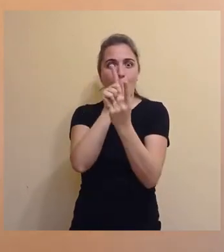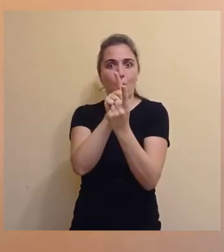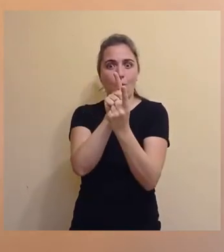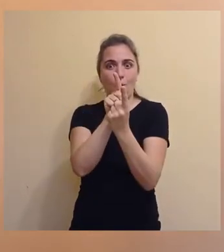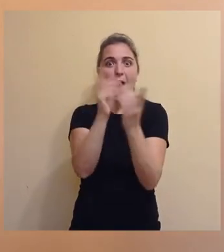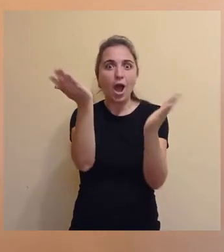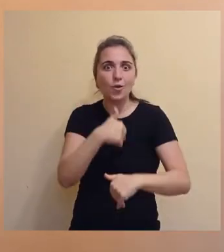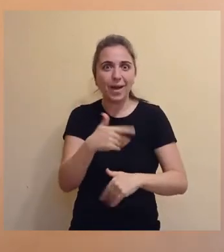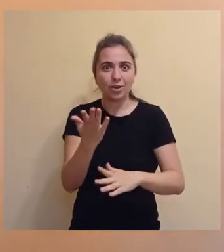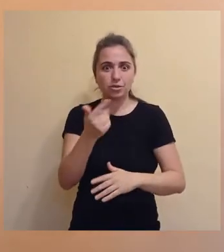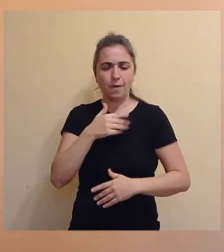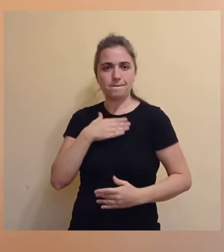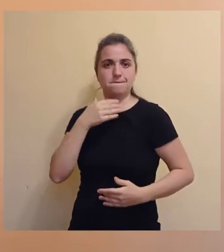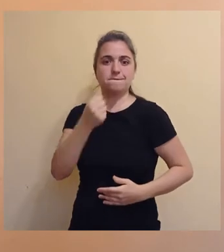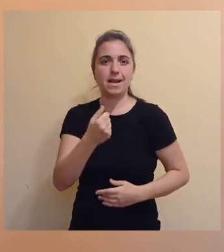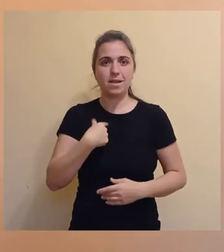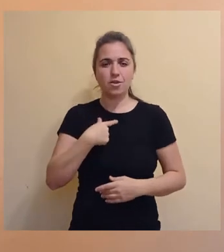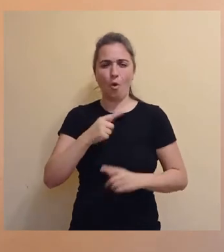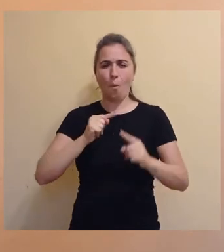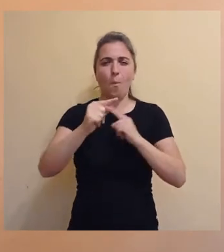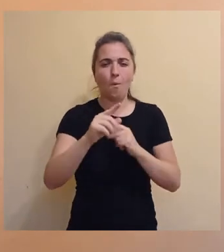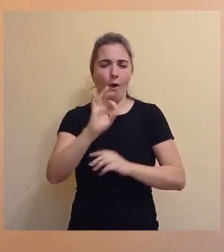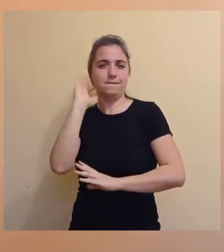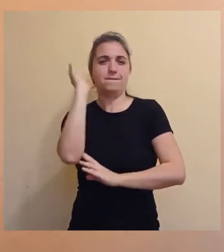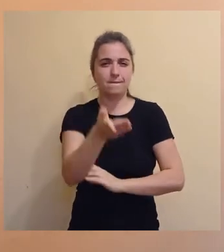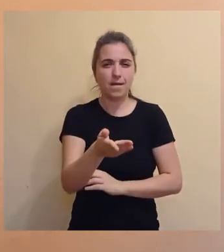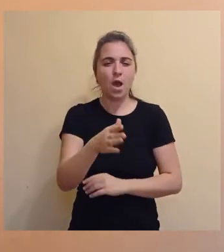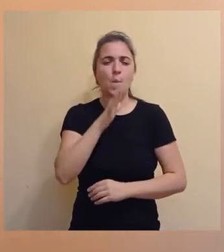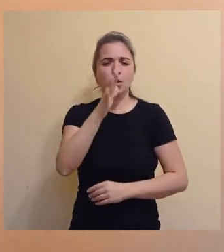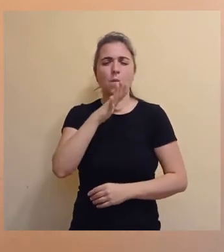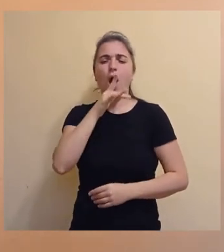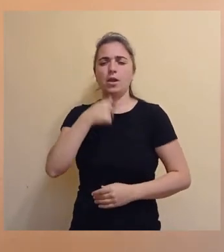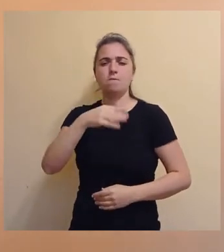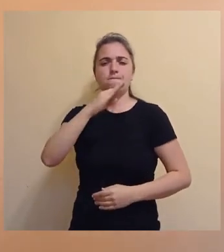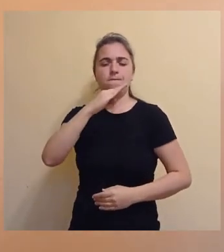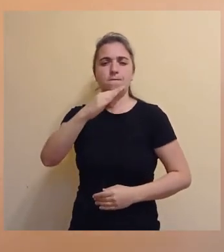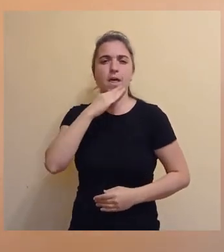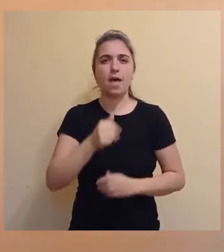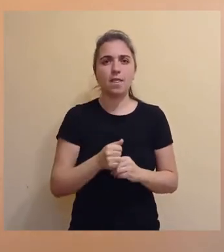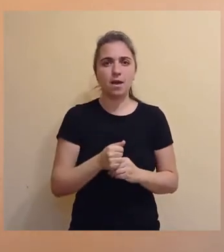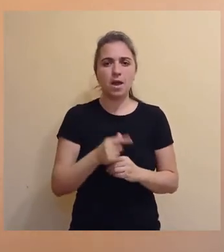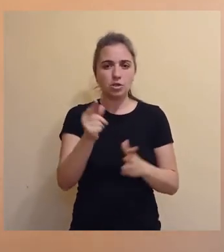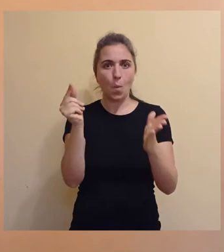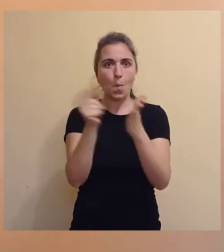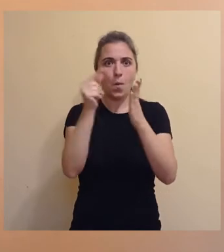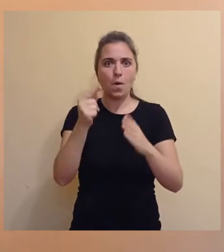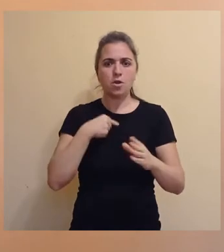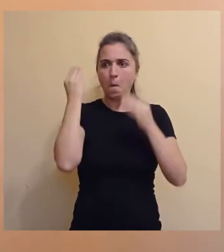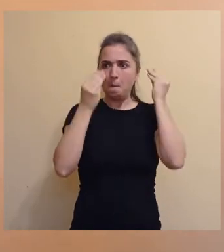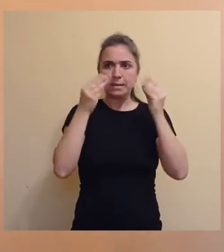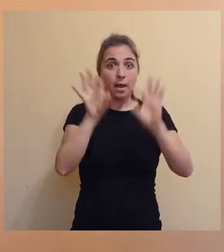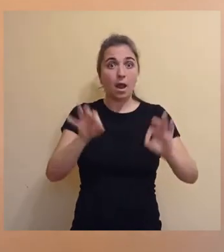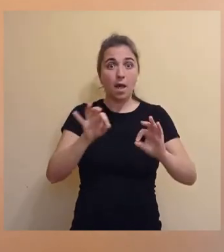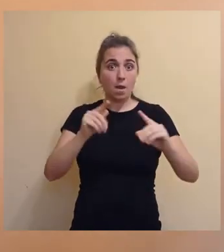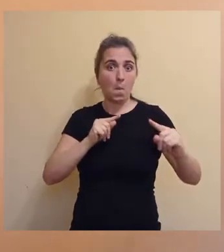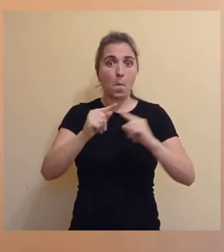aquí delante, pues me voy a lanzar a hacer eso, ¿no? Porque ahora mismo estoy muy enfadada, ¿no? Entonces, es como muy inmediato, casi no me